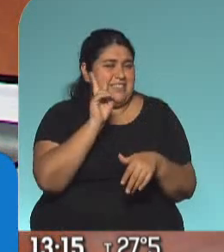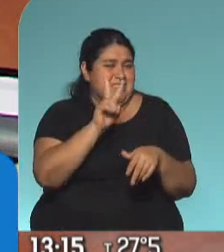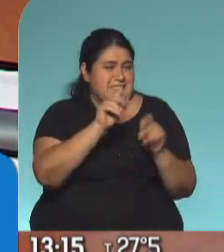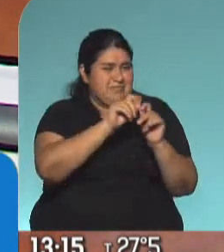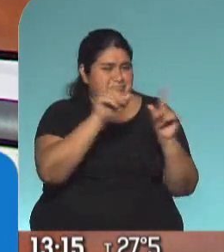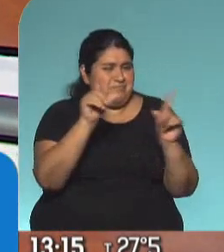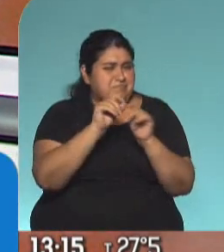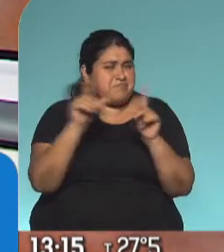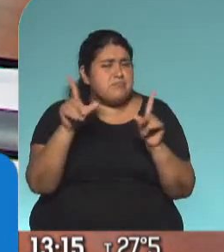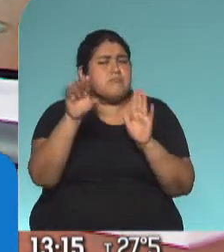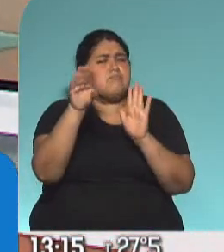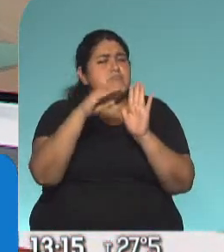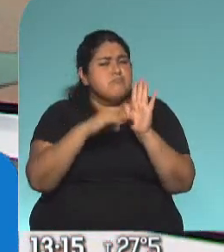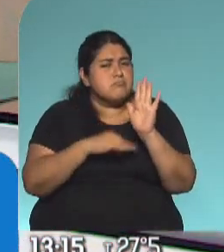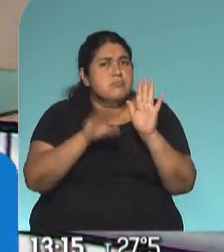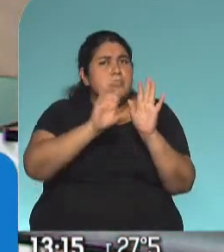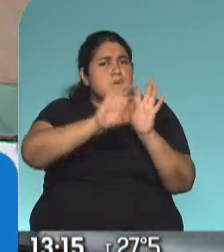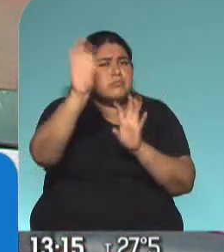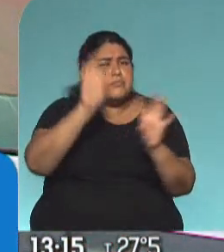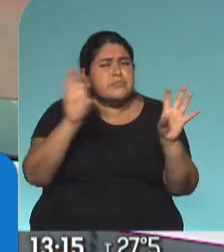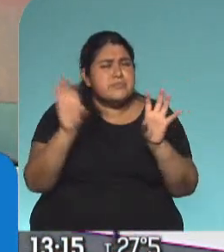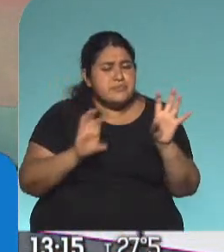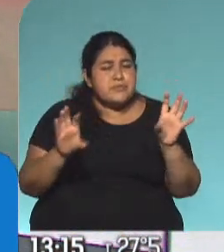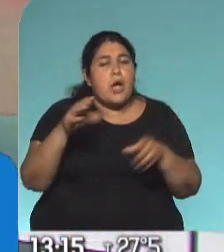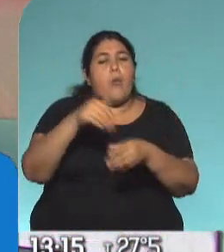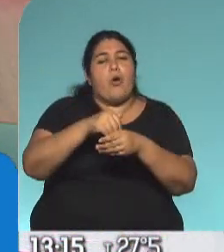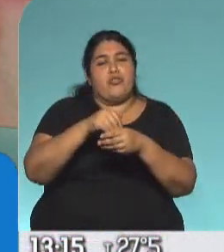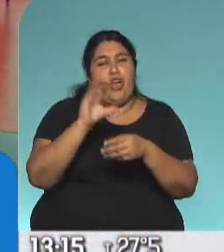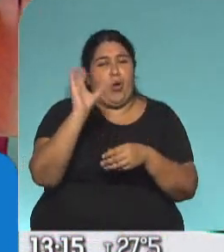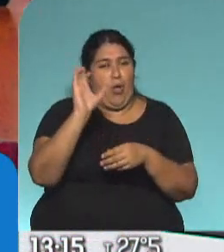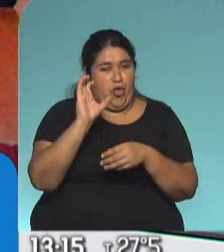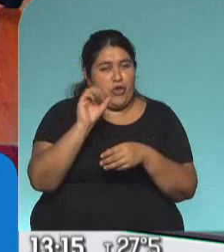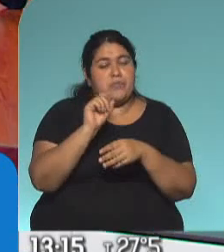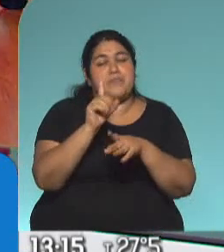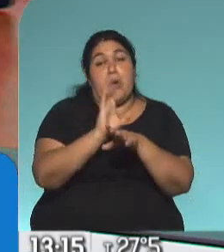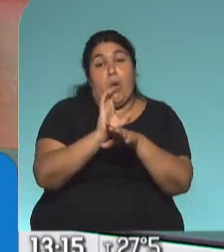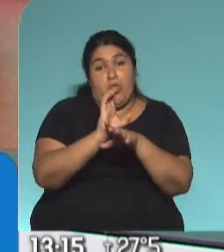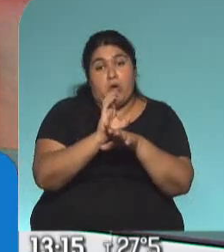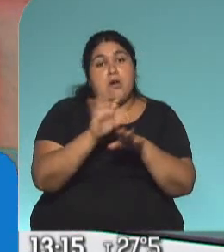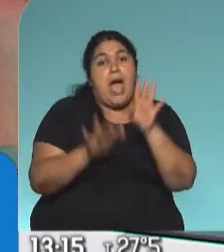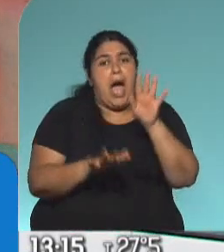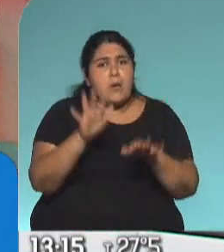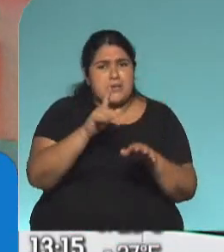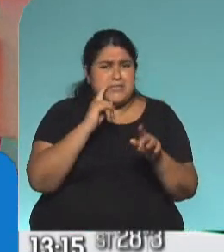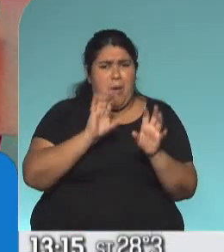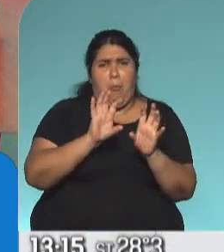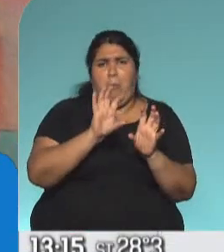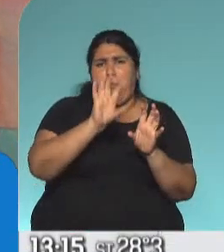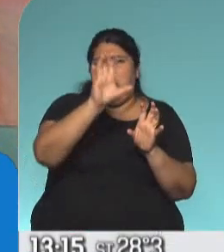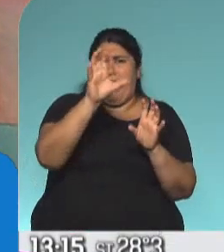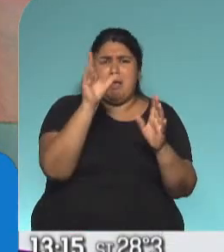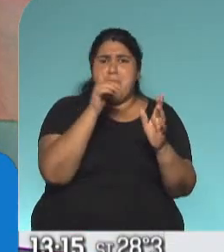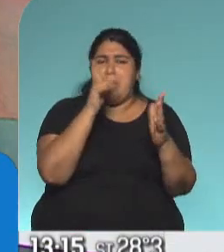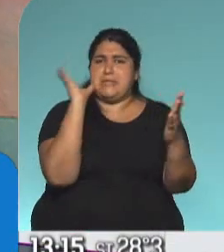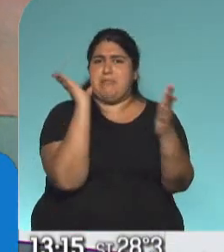también, cuál es esa división territorial del voto en Ecuador, porque uno puede ver al país partido en dos. Me hace acordar un poco de